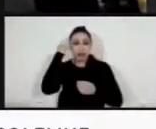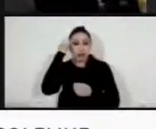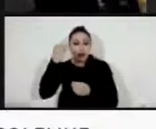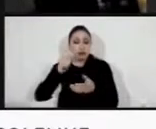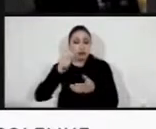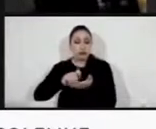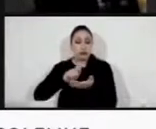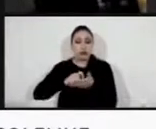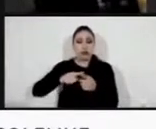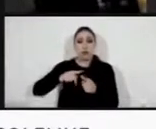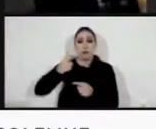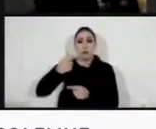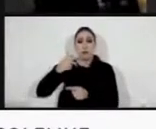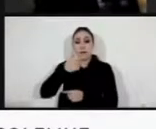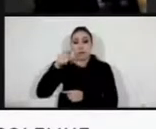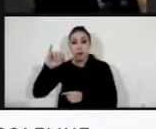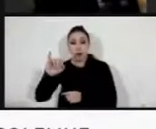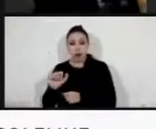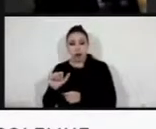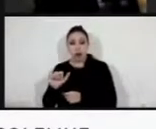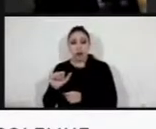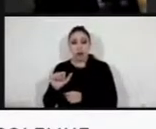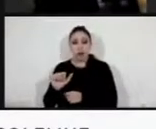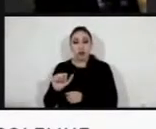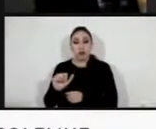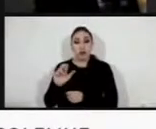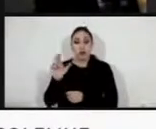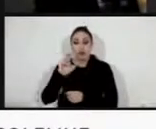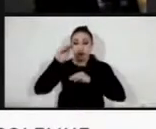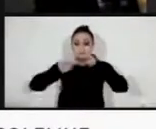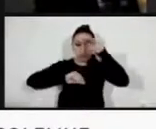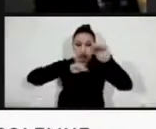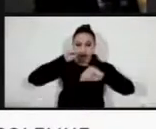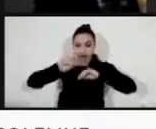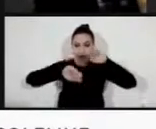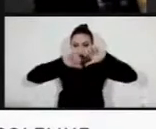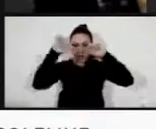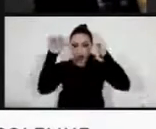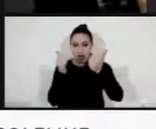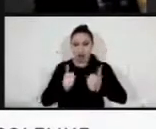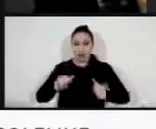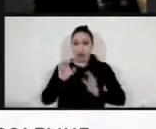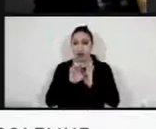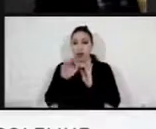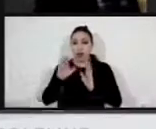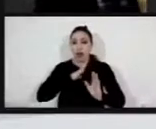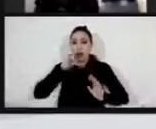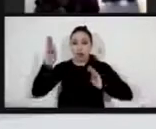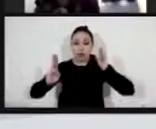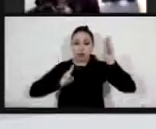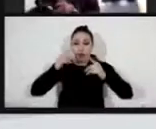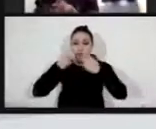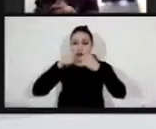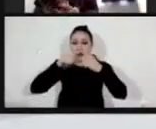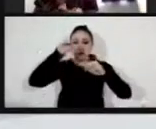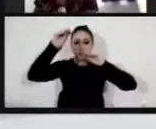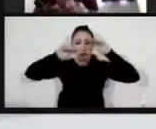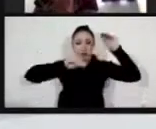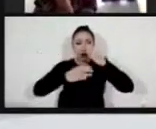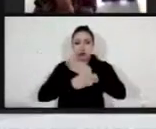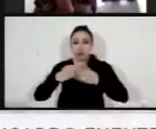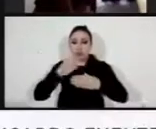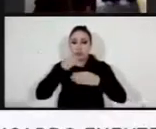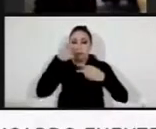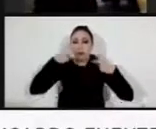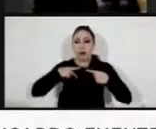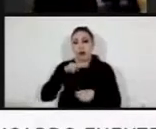Cuando pensamos en arte, generalmente evocamos una pintura o un museo en donde encontramos obras expuestas para contemplarlas. De alguna